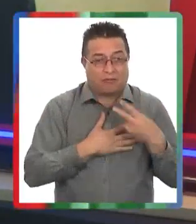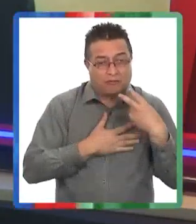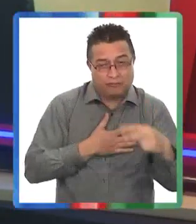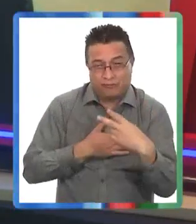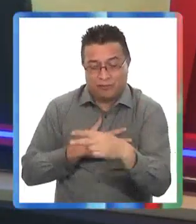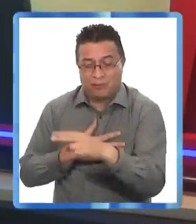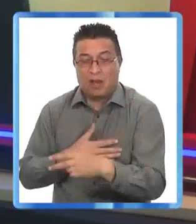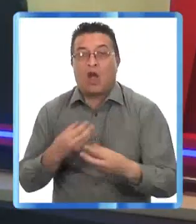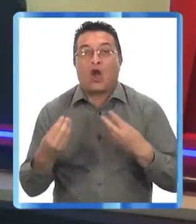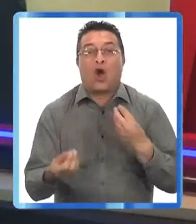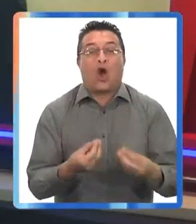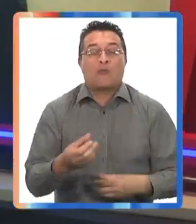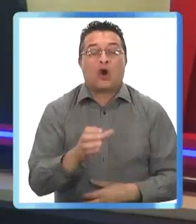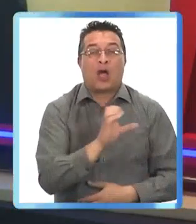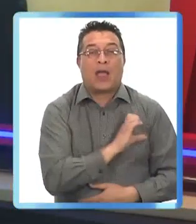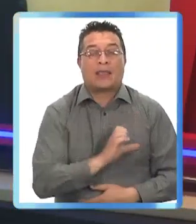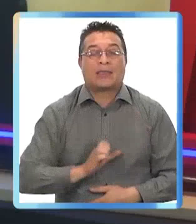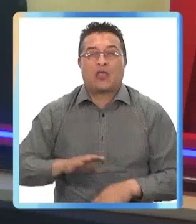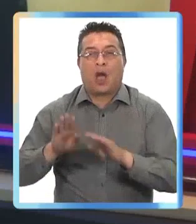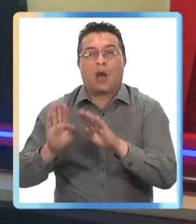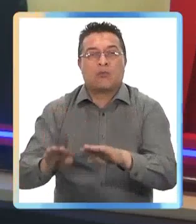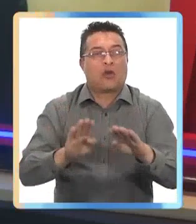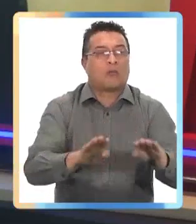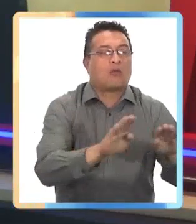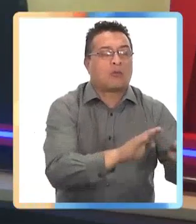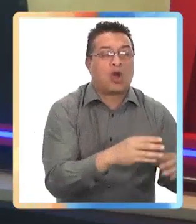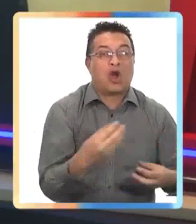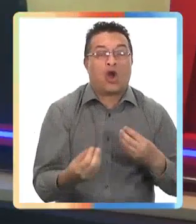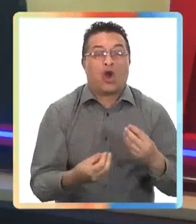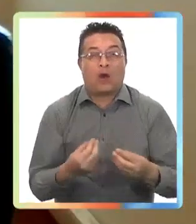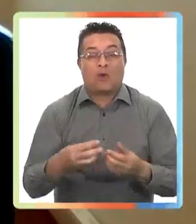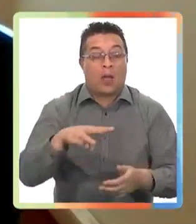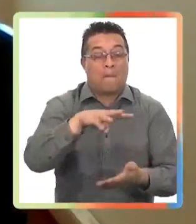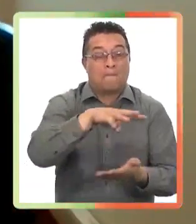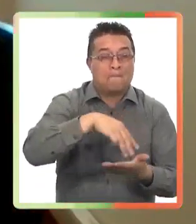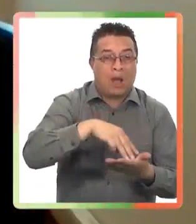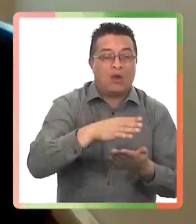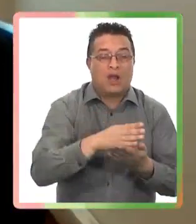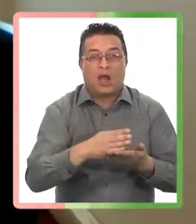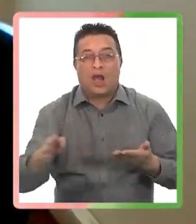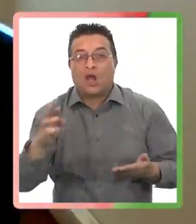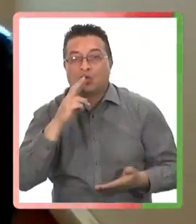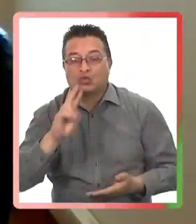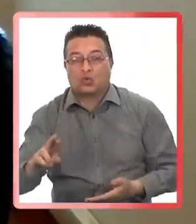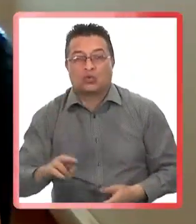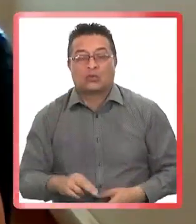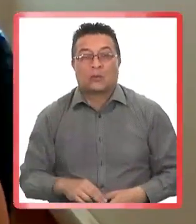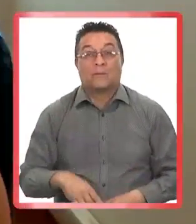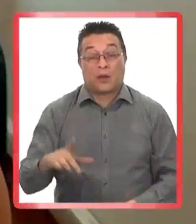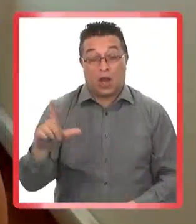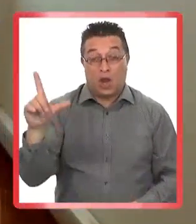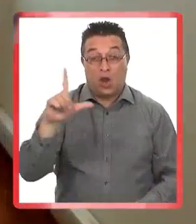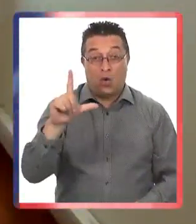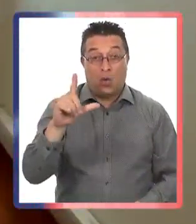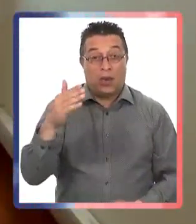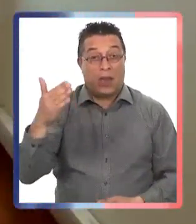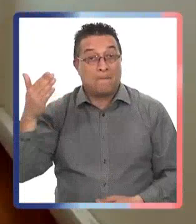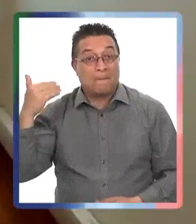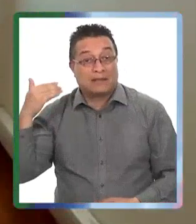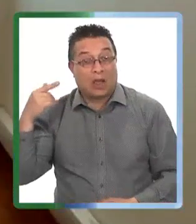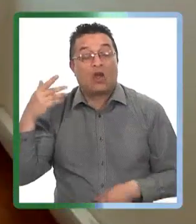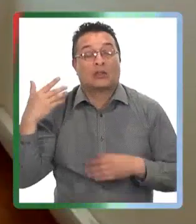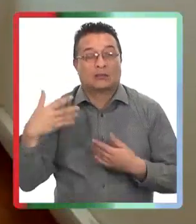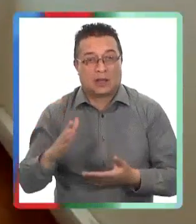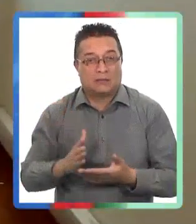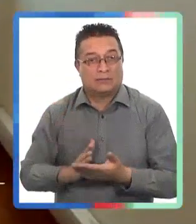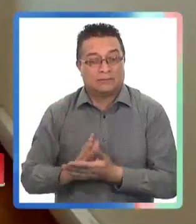Estado de Chile a apoyarlos a todos ellos, desde el Maule hacia el sur? El lunes recién pasado, iniciando esta semana